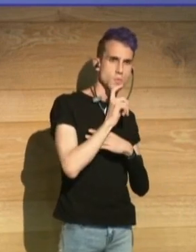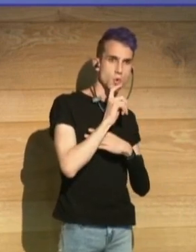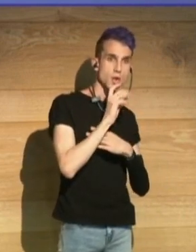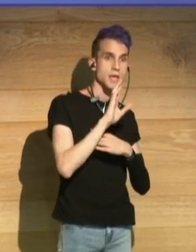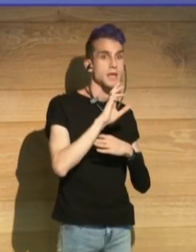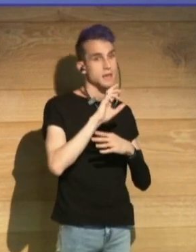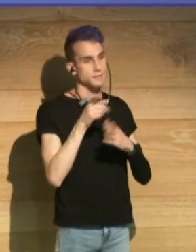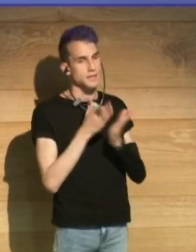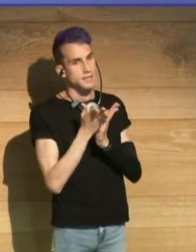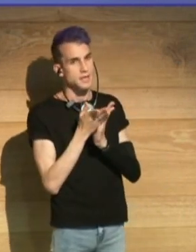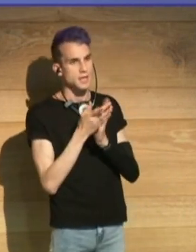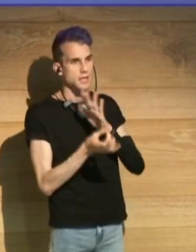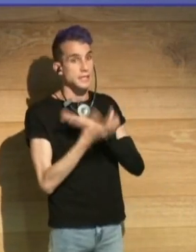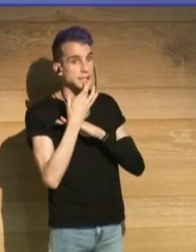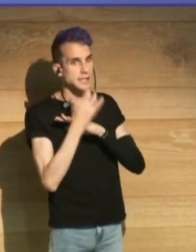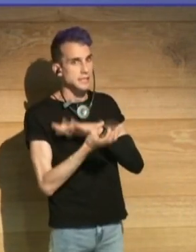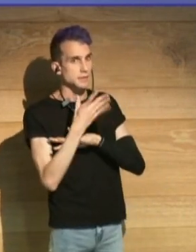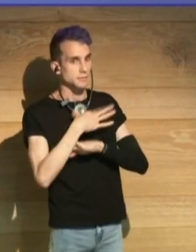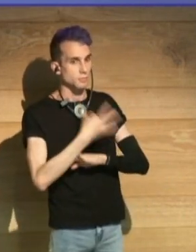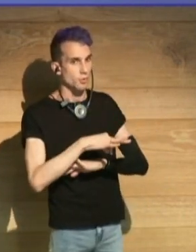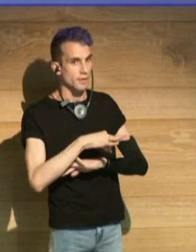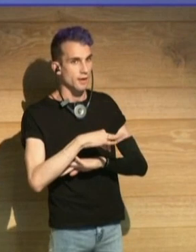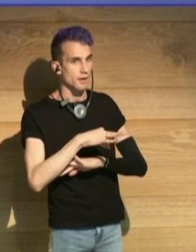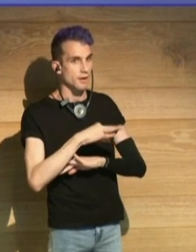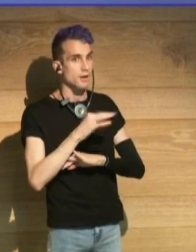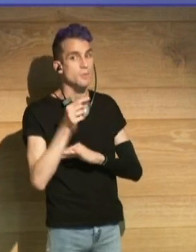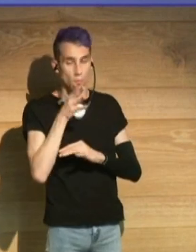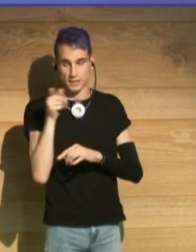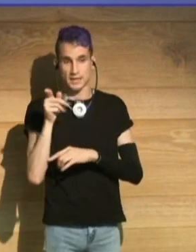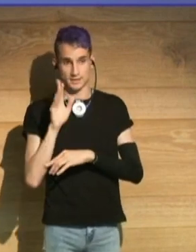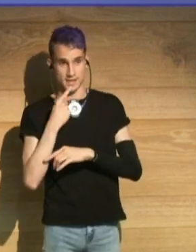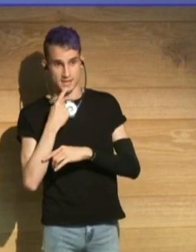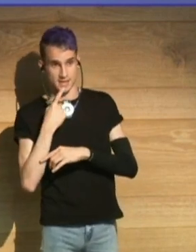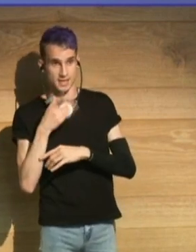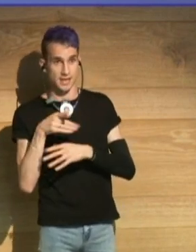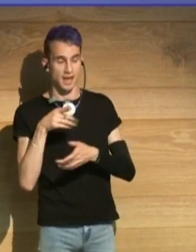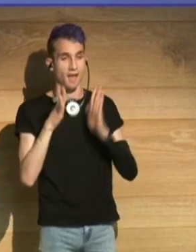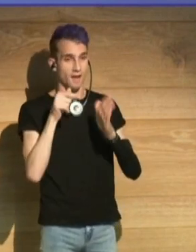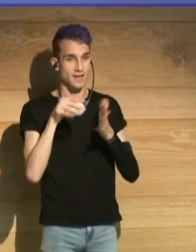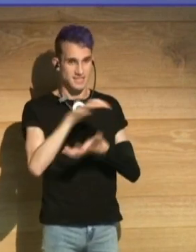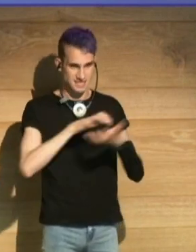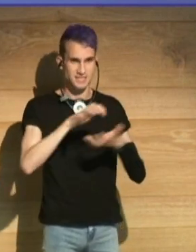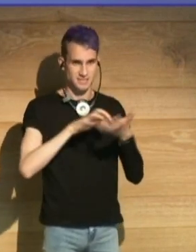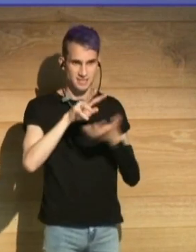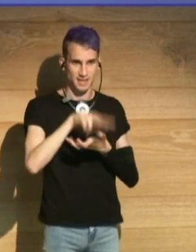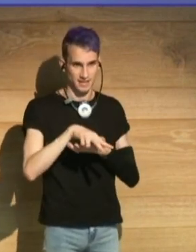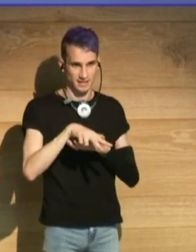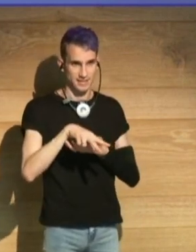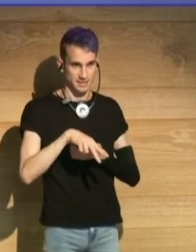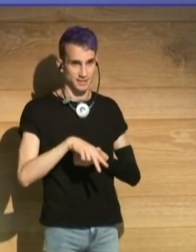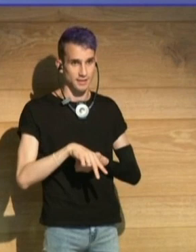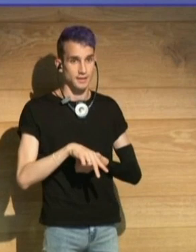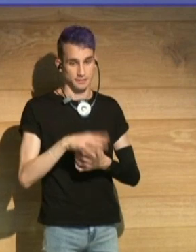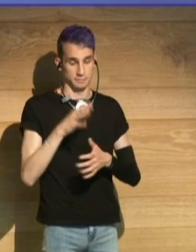otras maneras, porque usted dice que aquello fue una etapa sobre todo violenta y ahora esa violencia quizá no se dé o no se podría dar en ese